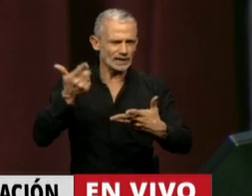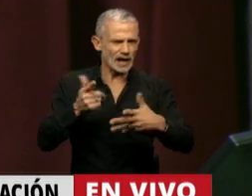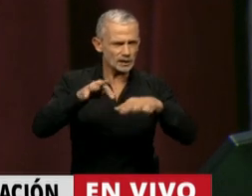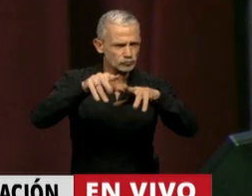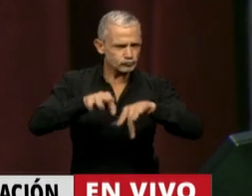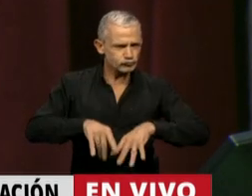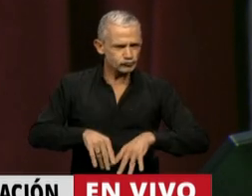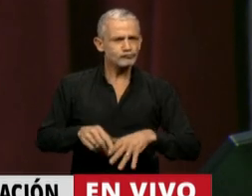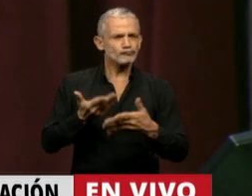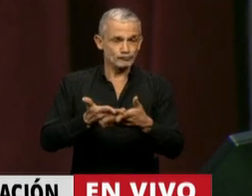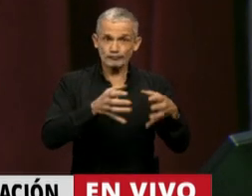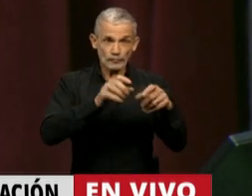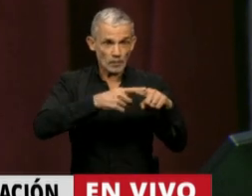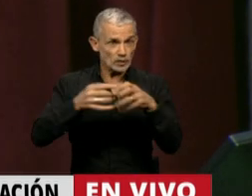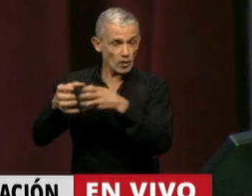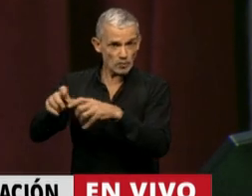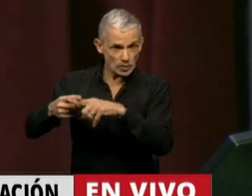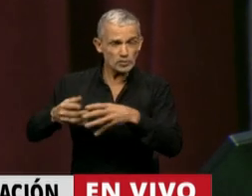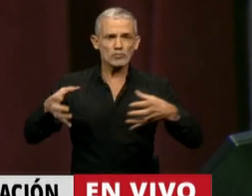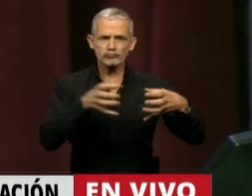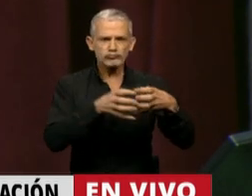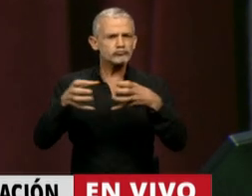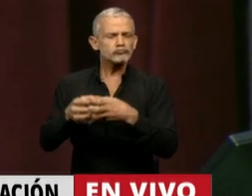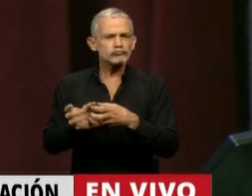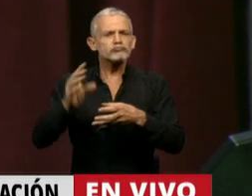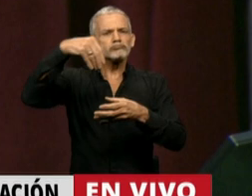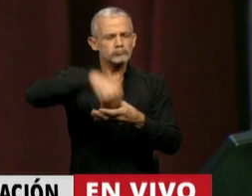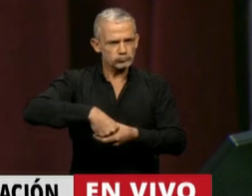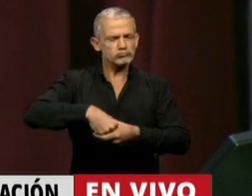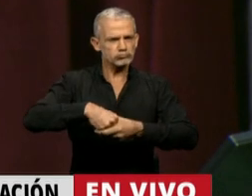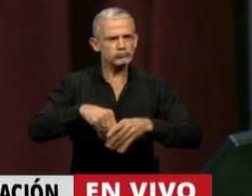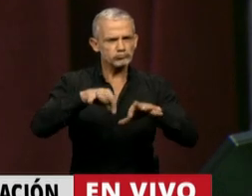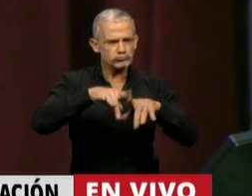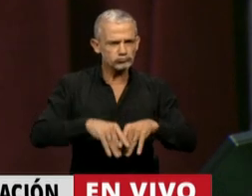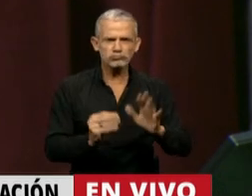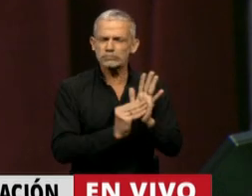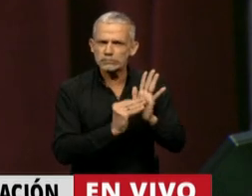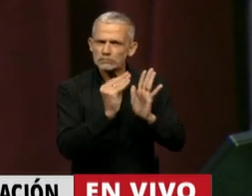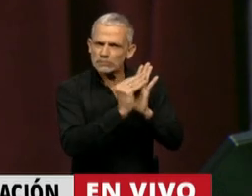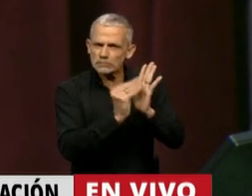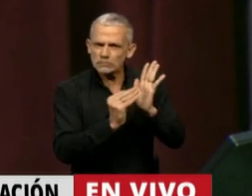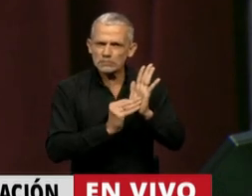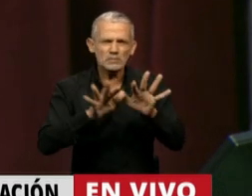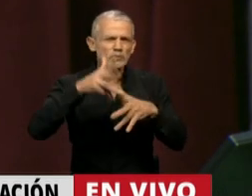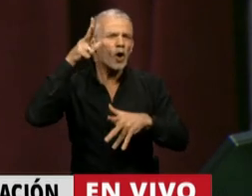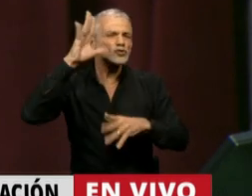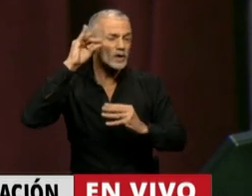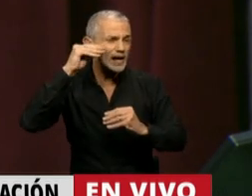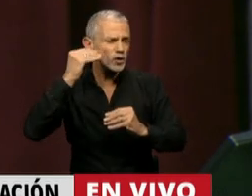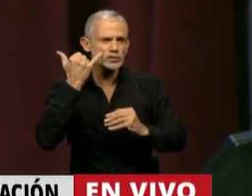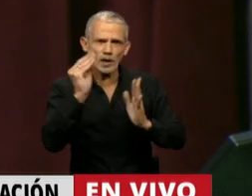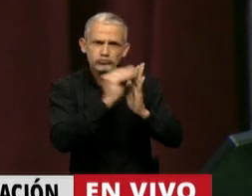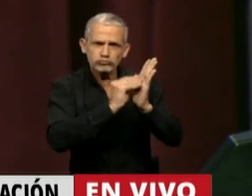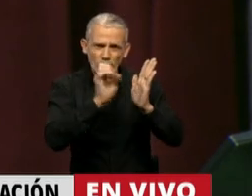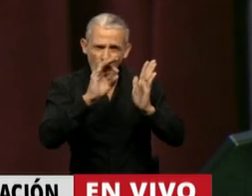horas los bloques políticos incorporaron aproximadamente a las 20 horas